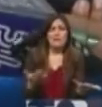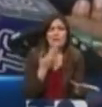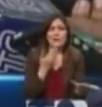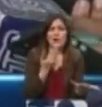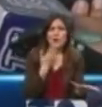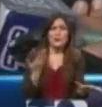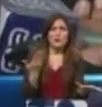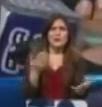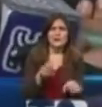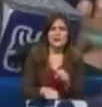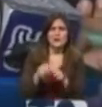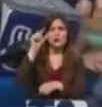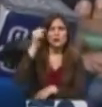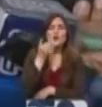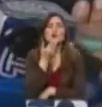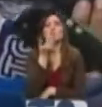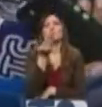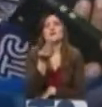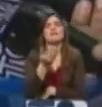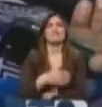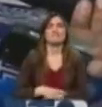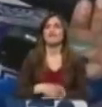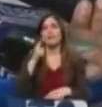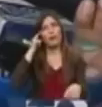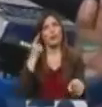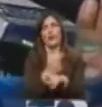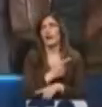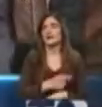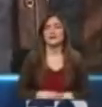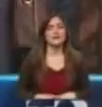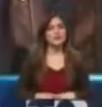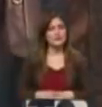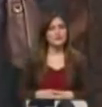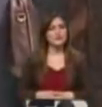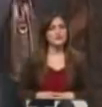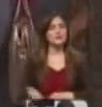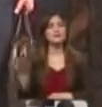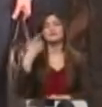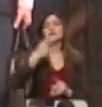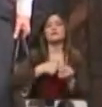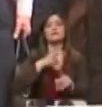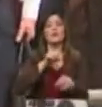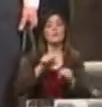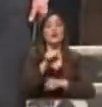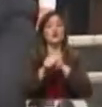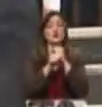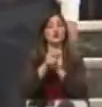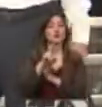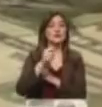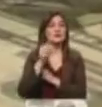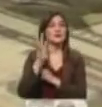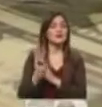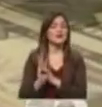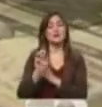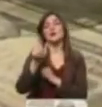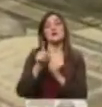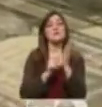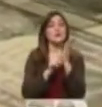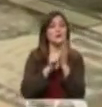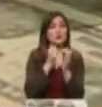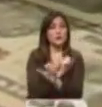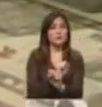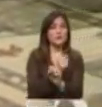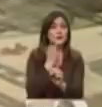que se diga que hay un perjuicio para el Estado? Eso es absolutamente incoherente. En mayo de 2016, el entonces ministro de Defensa, Ricardo Patiño,